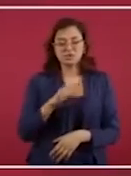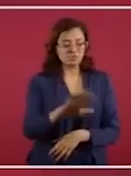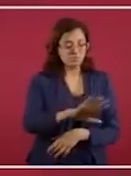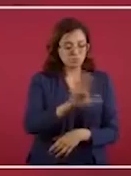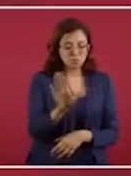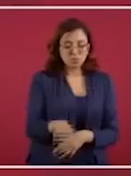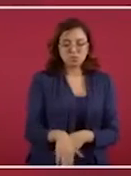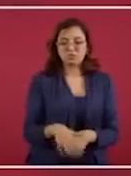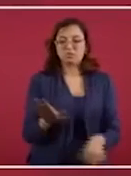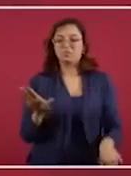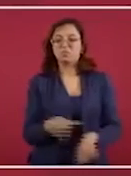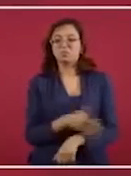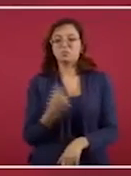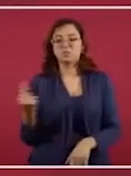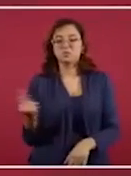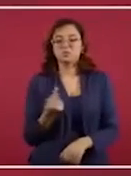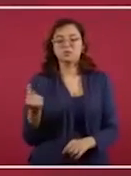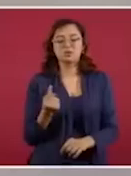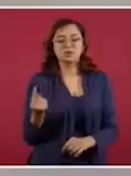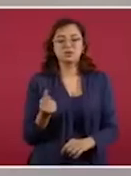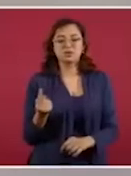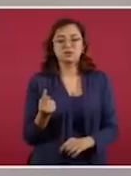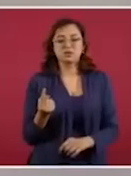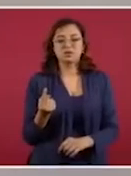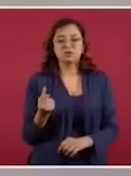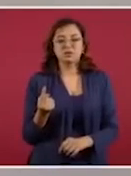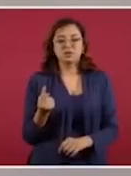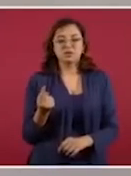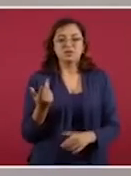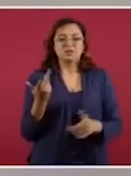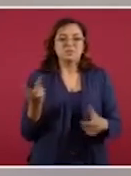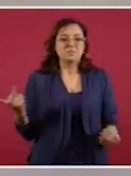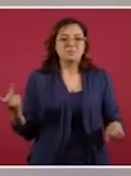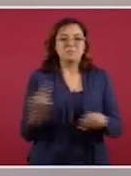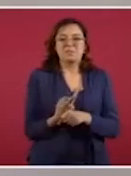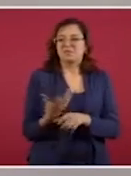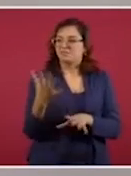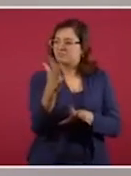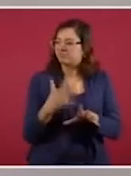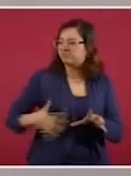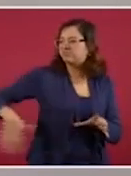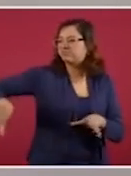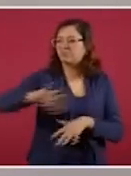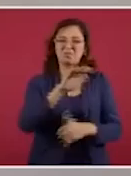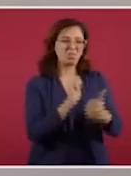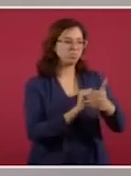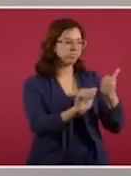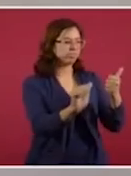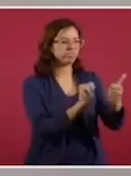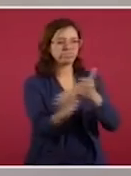¿sí? Porque tiene que ver con descomposición social,